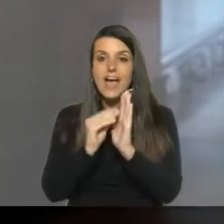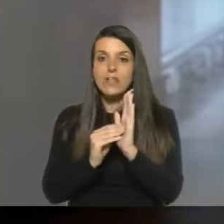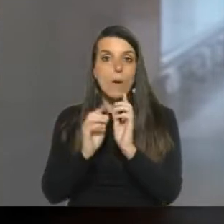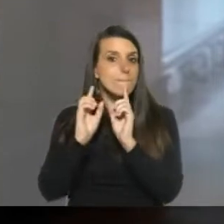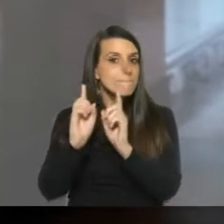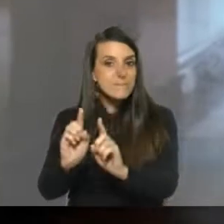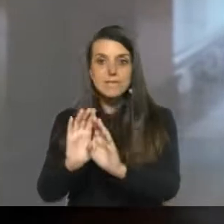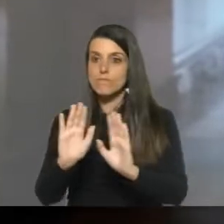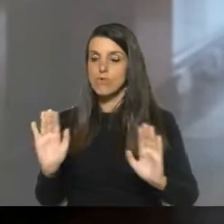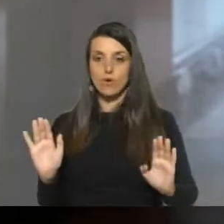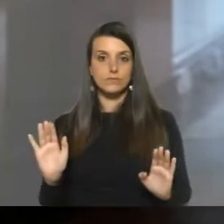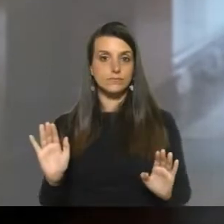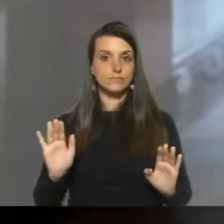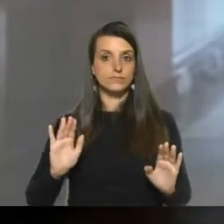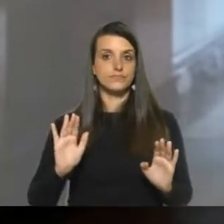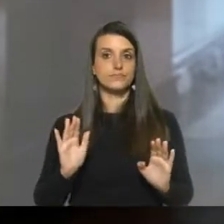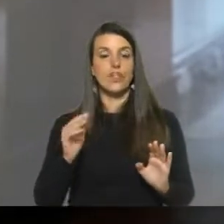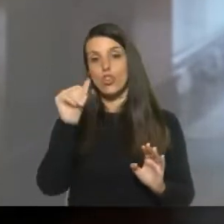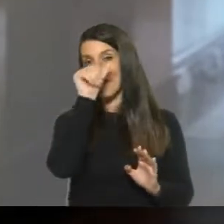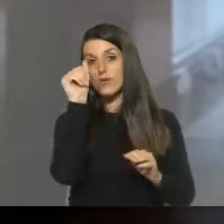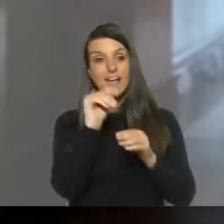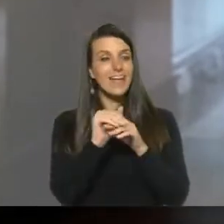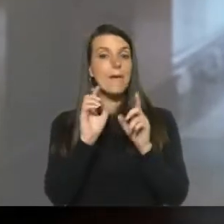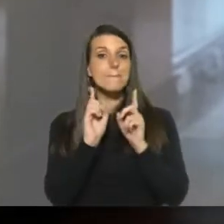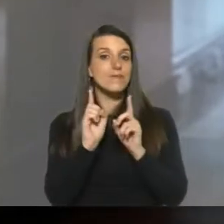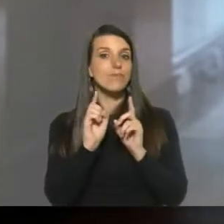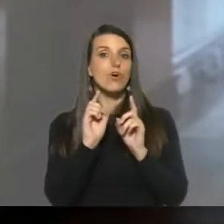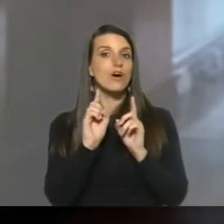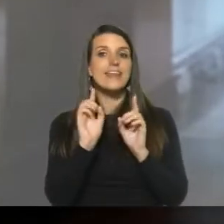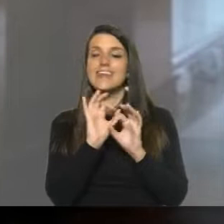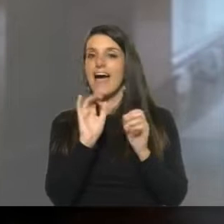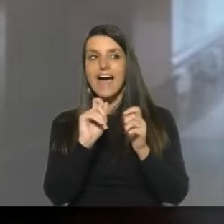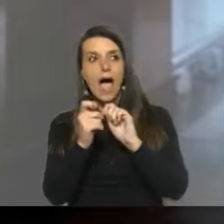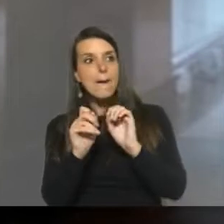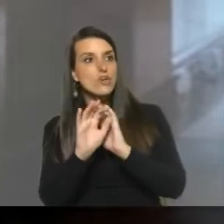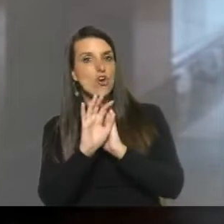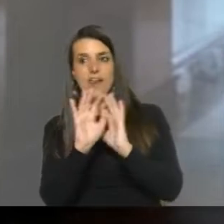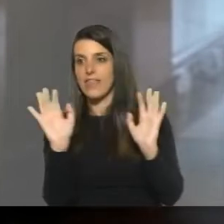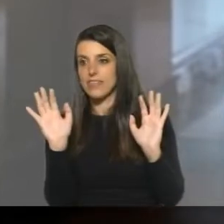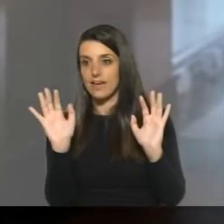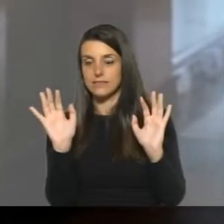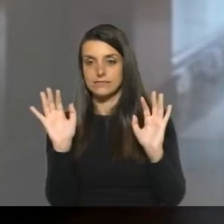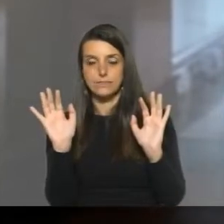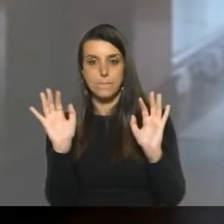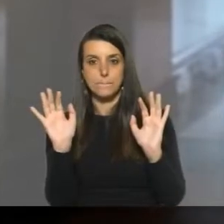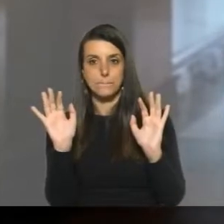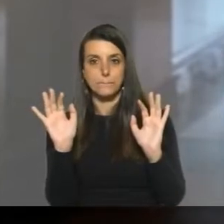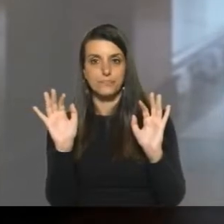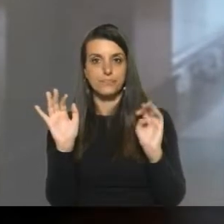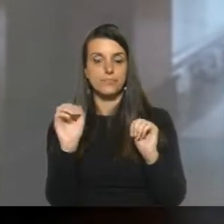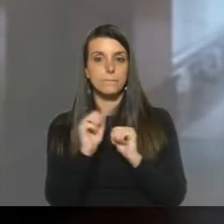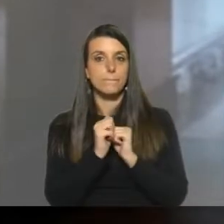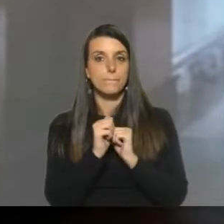tal cual estaban el domingo de la tarde es decir acá no va a haber ningún una modificación ningún cambio en los